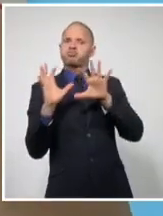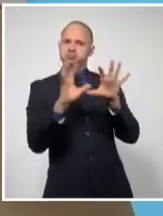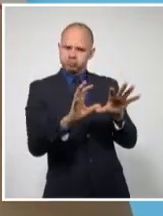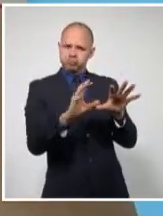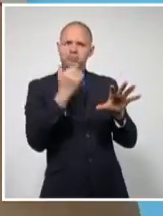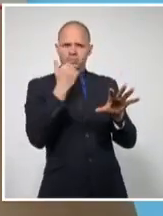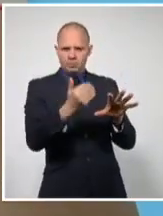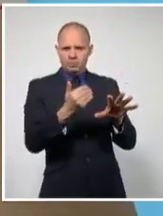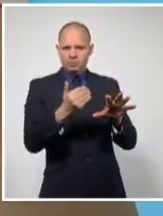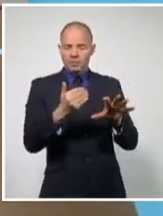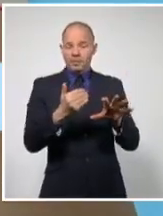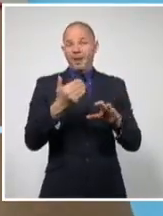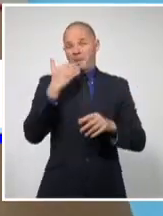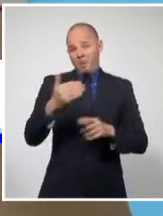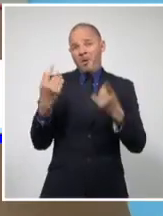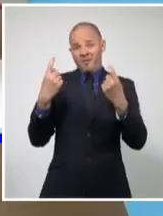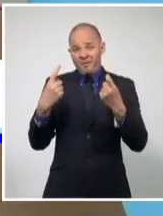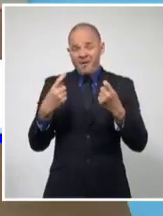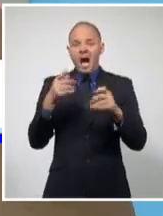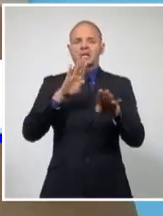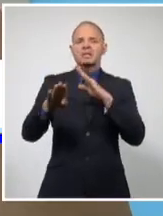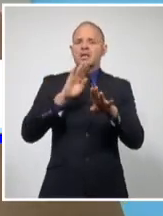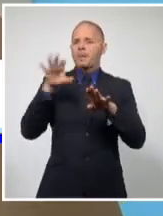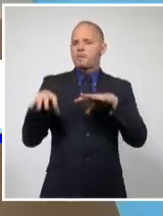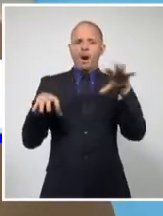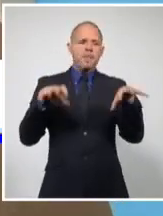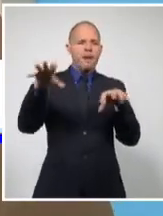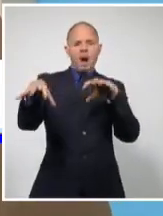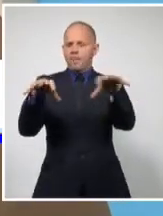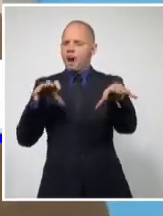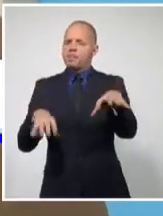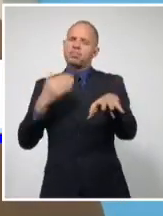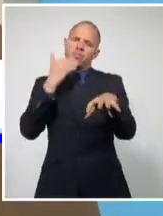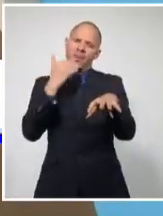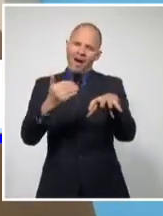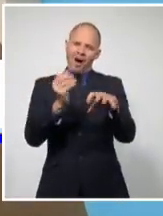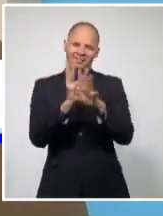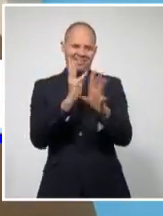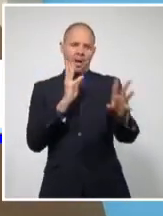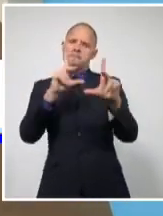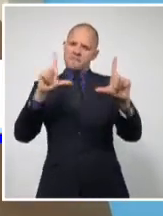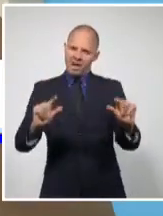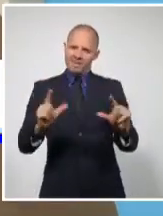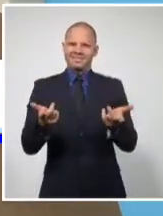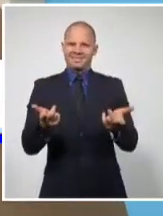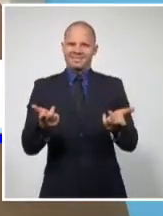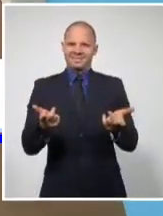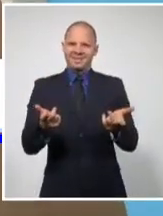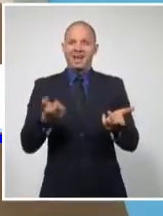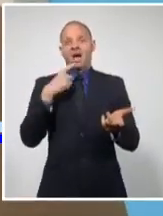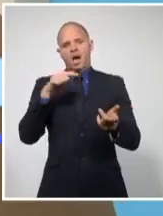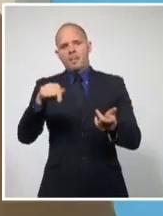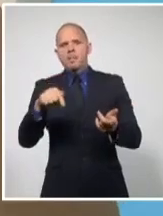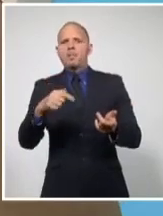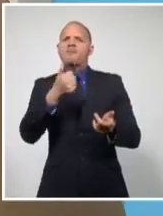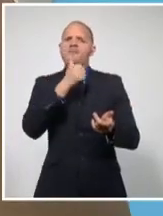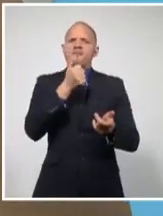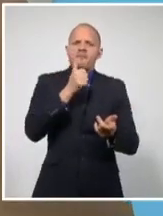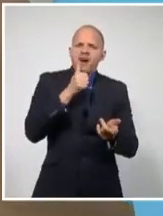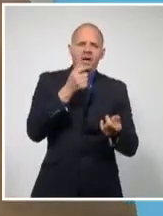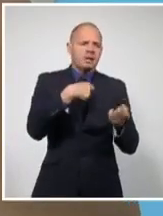puntos de venta se abran, menos posibilidades de contaminación hay porque menos personas se reúnen. Y más viable es la venta de